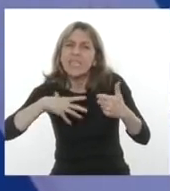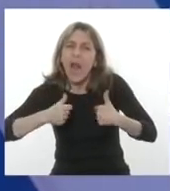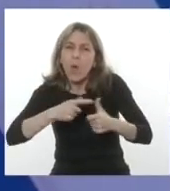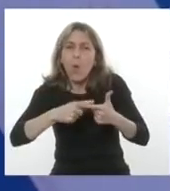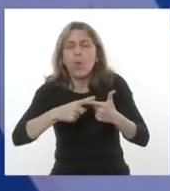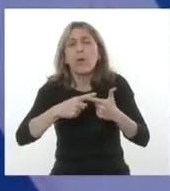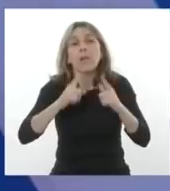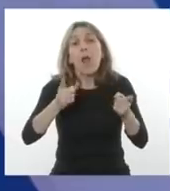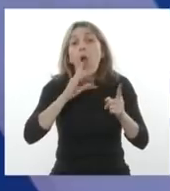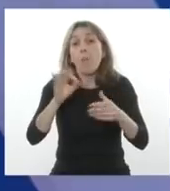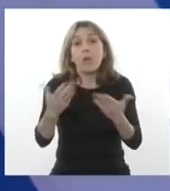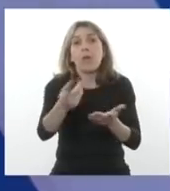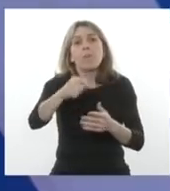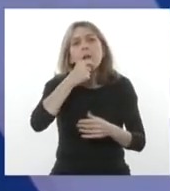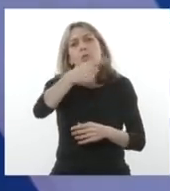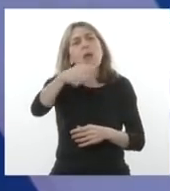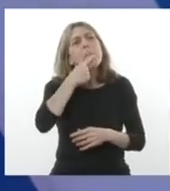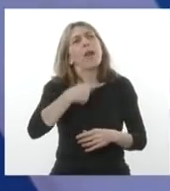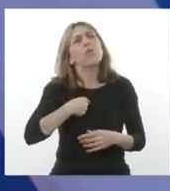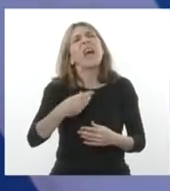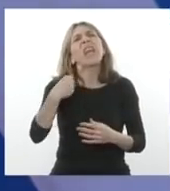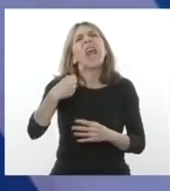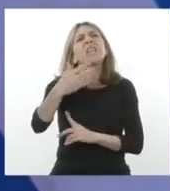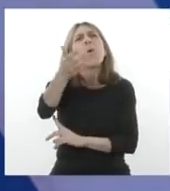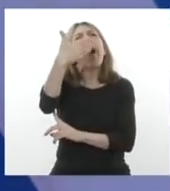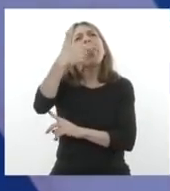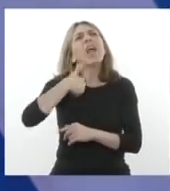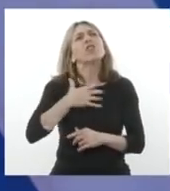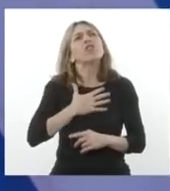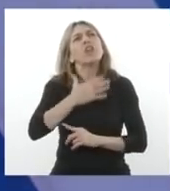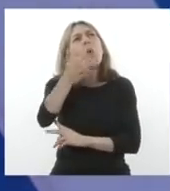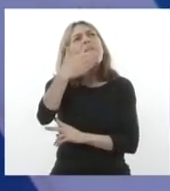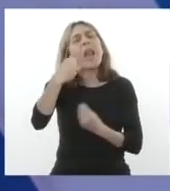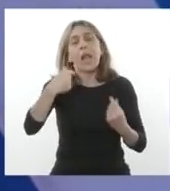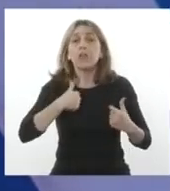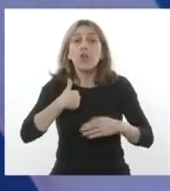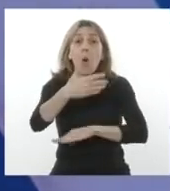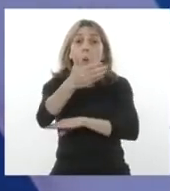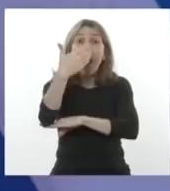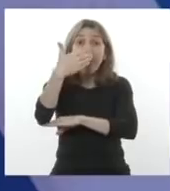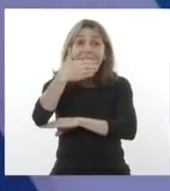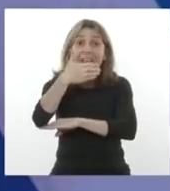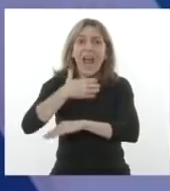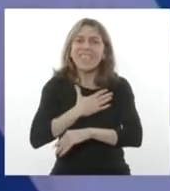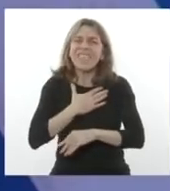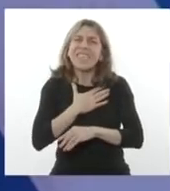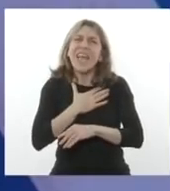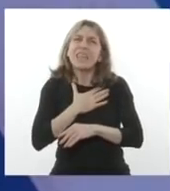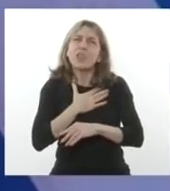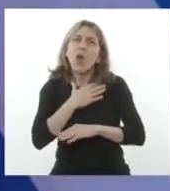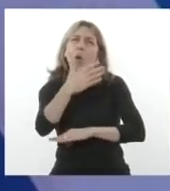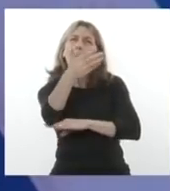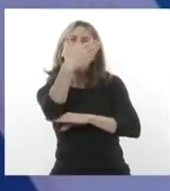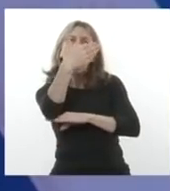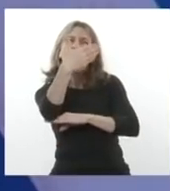me preguntaran a mí, Alberto, ¿y qué es la bandera para vos? Yo les diría, miren, la bandera para mí es representación de